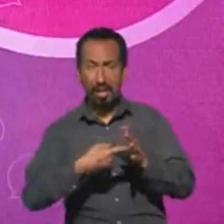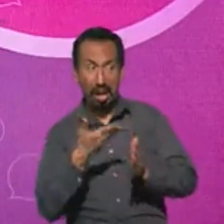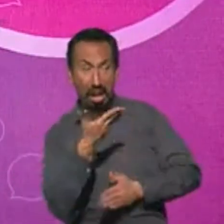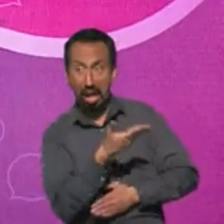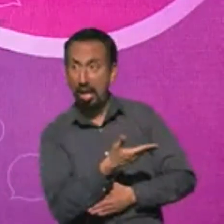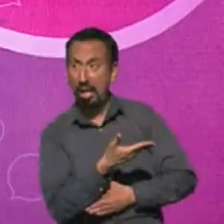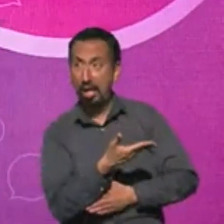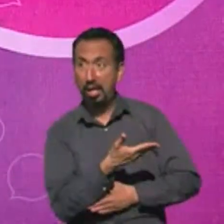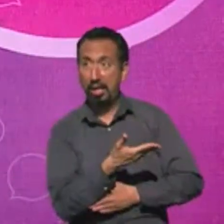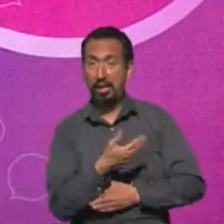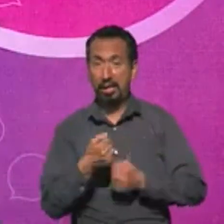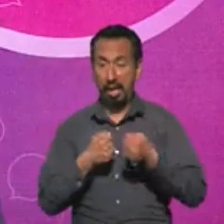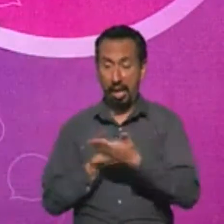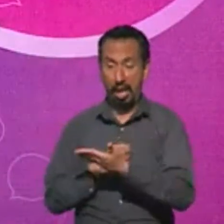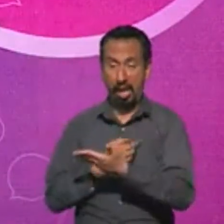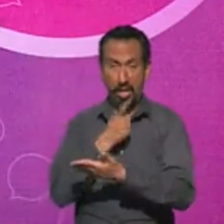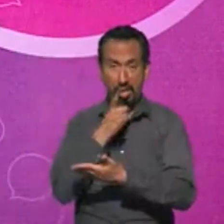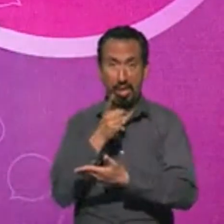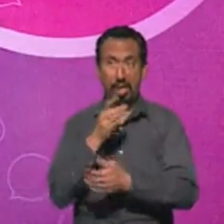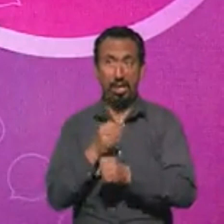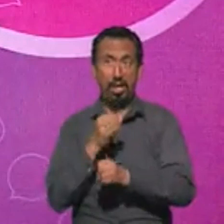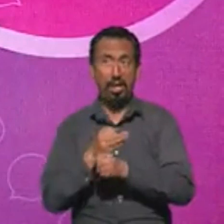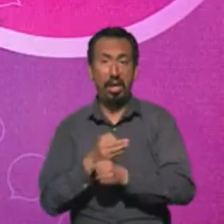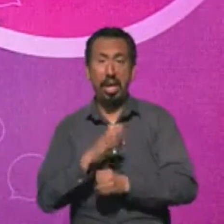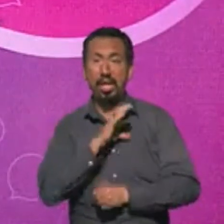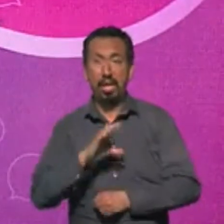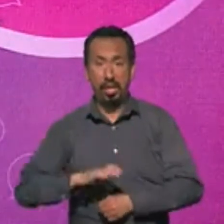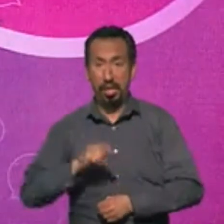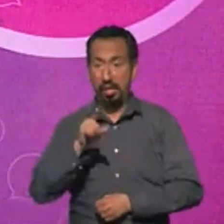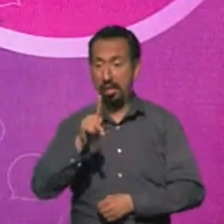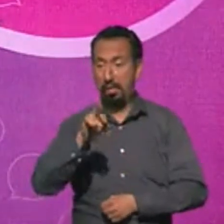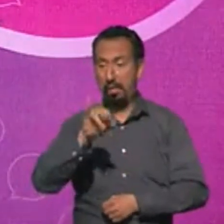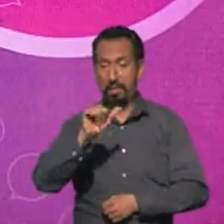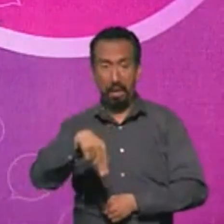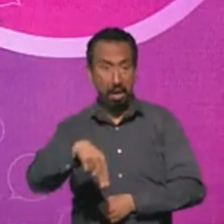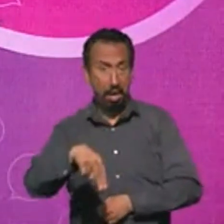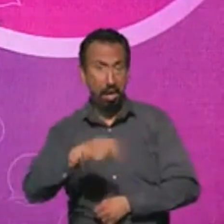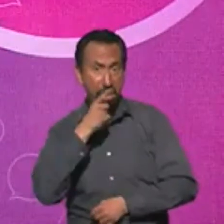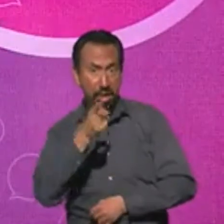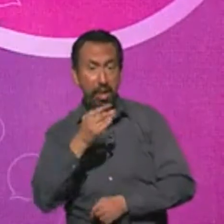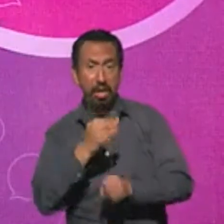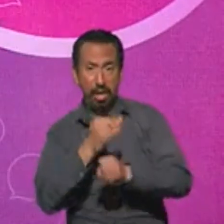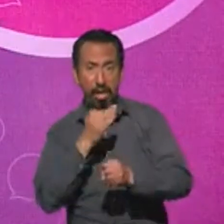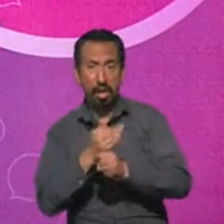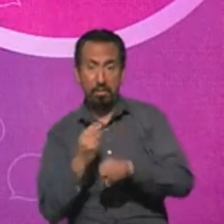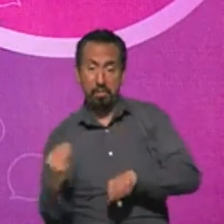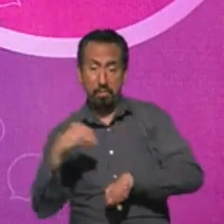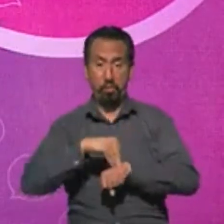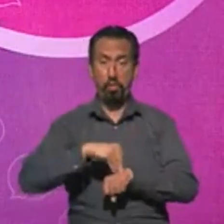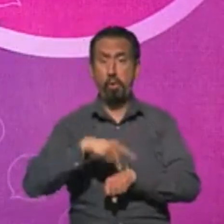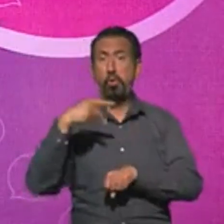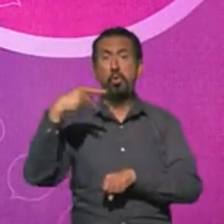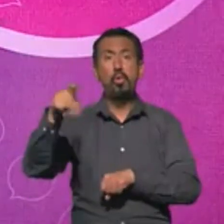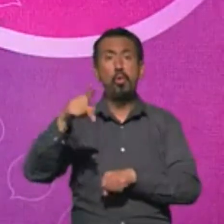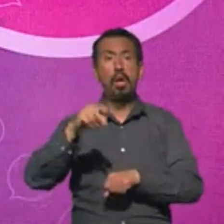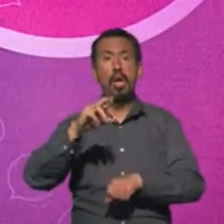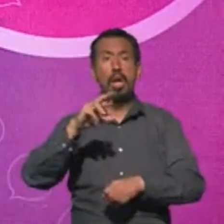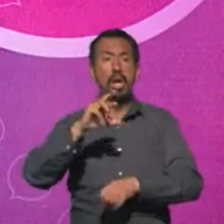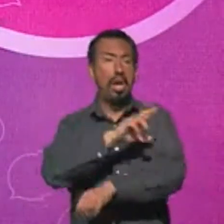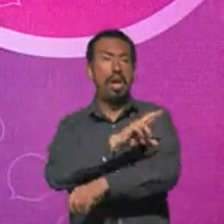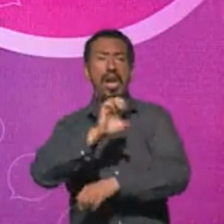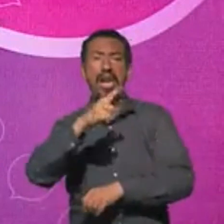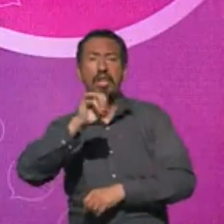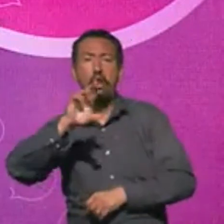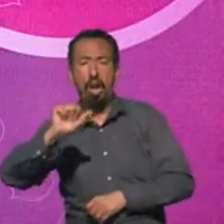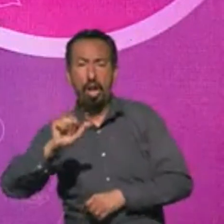o si el por ejemplo el candidato del prian puso en su planilla a una regidora cuyo